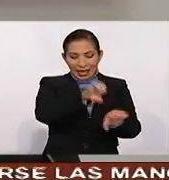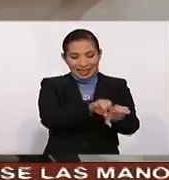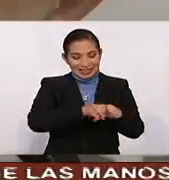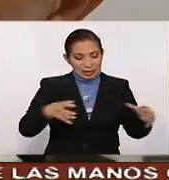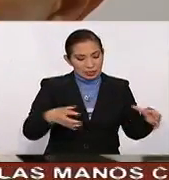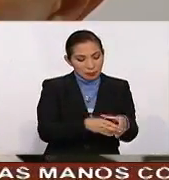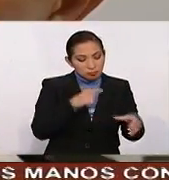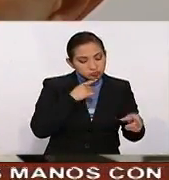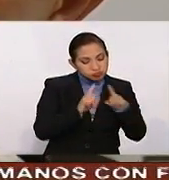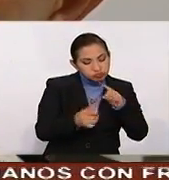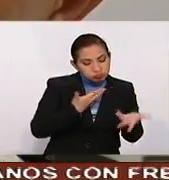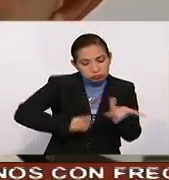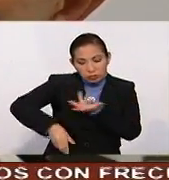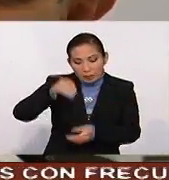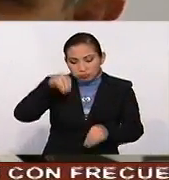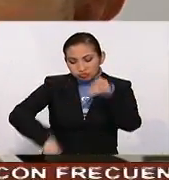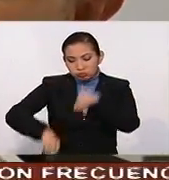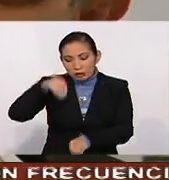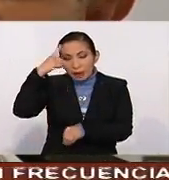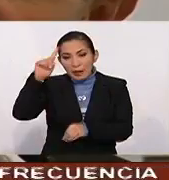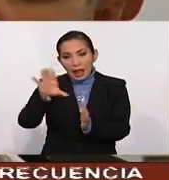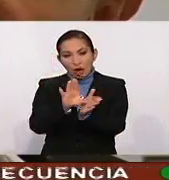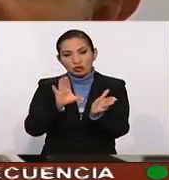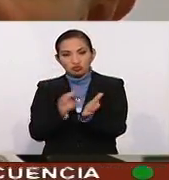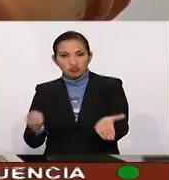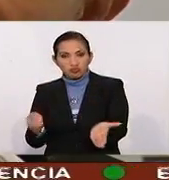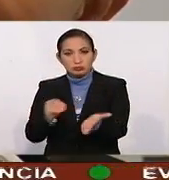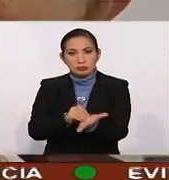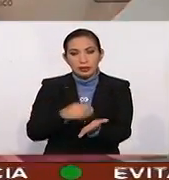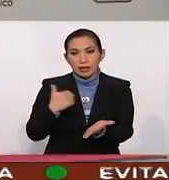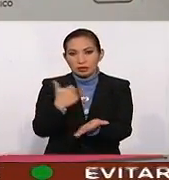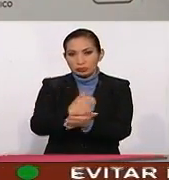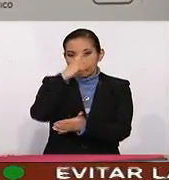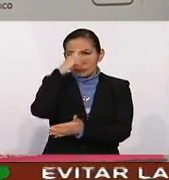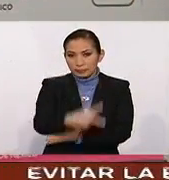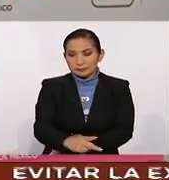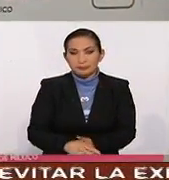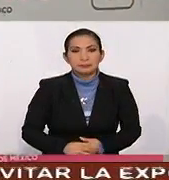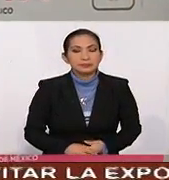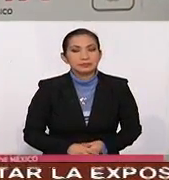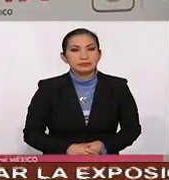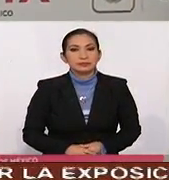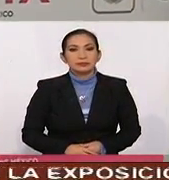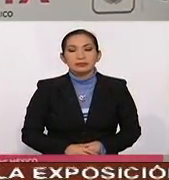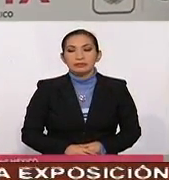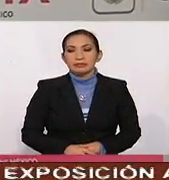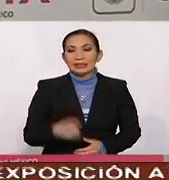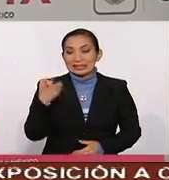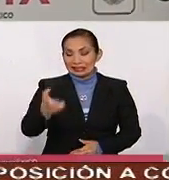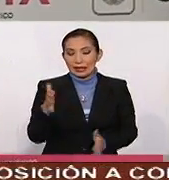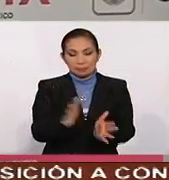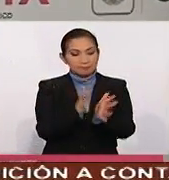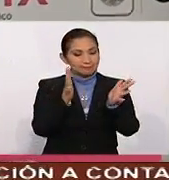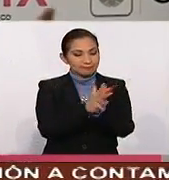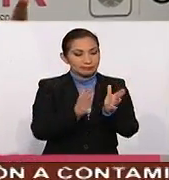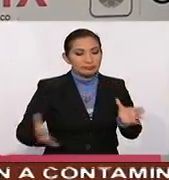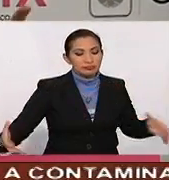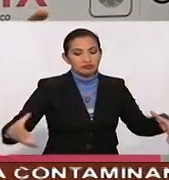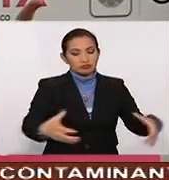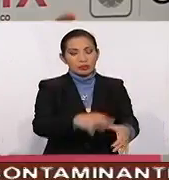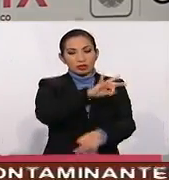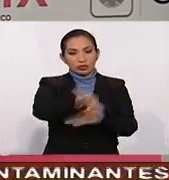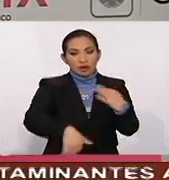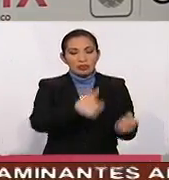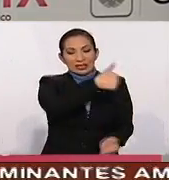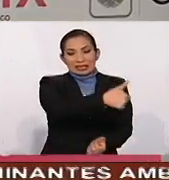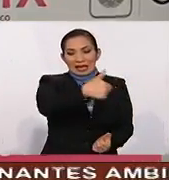de trabajo para la elaboración del proyecto de Constitución de la Ciudad de México. Dar la participación a todas